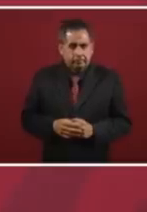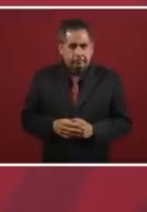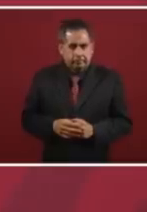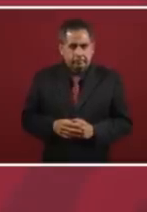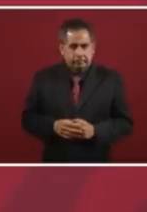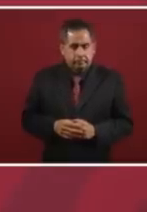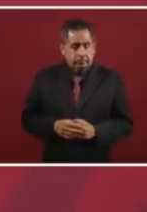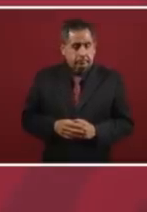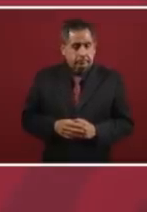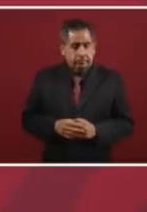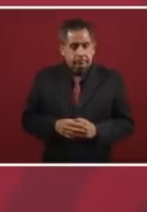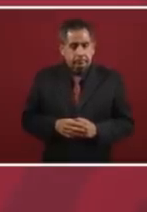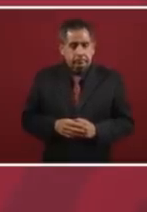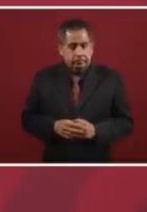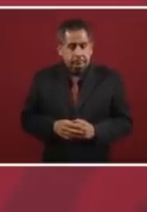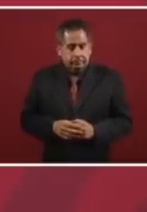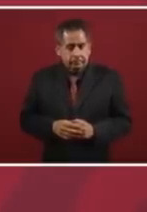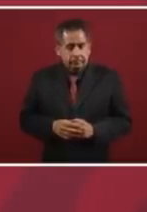cuándo